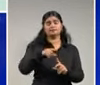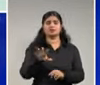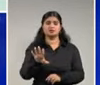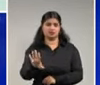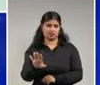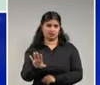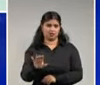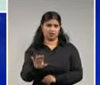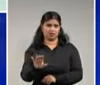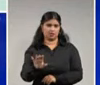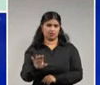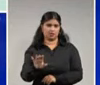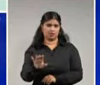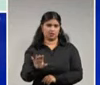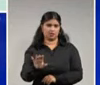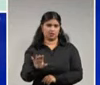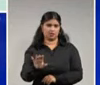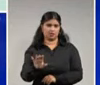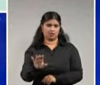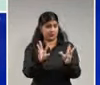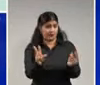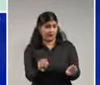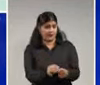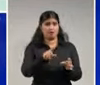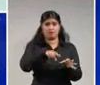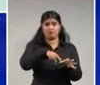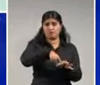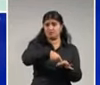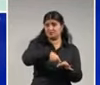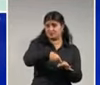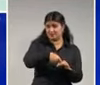provincias se concentraron, y el municipio especial, el